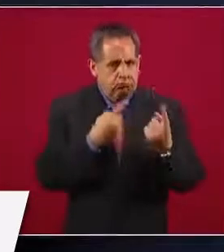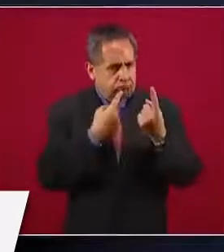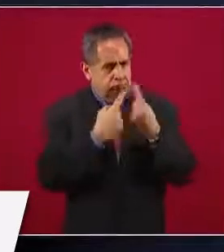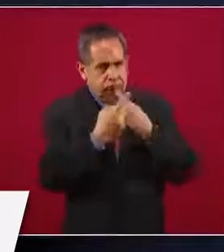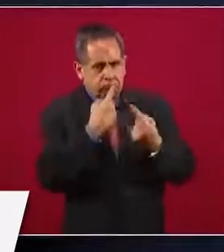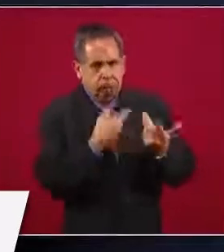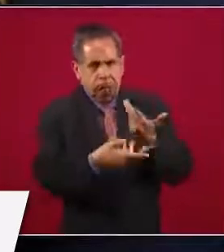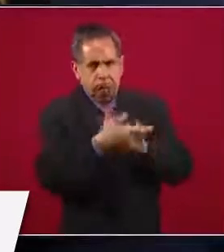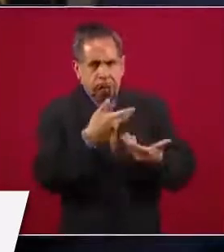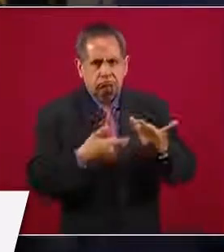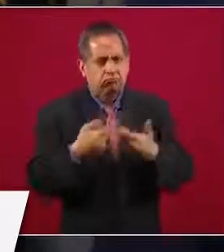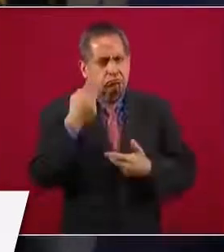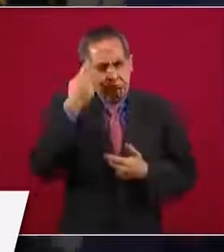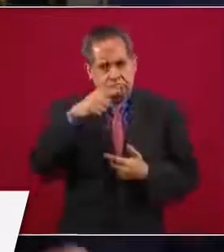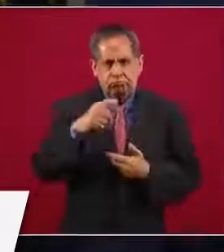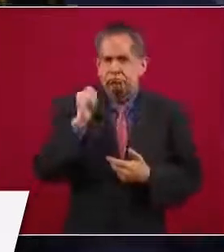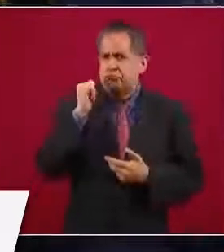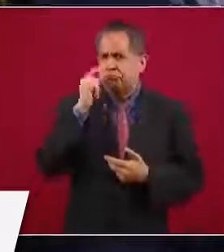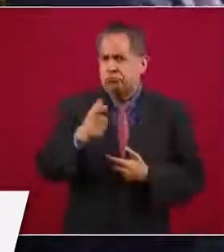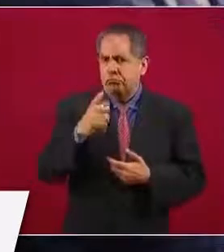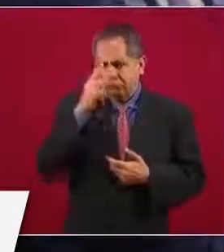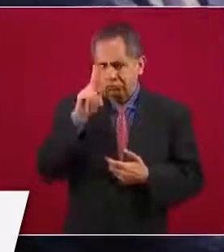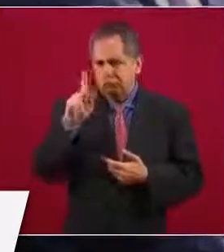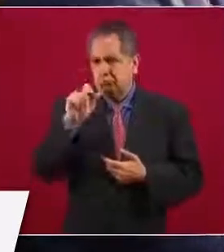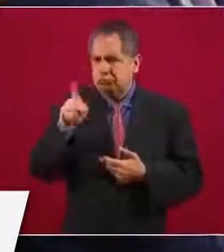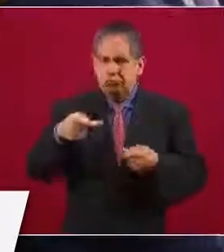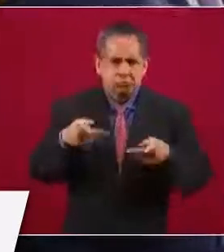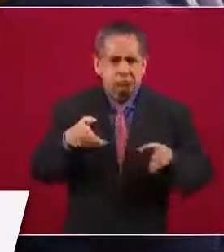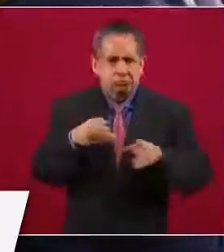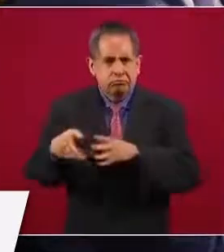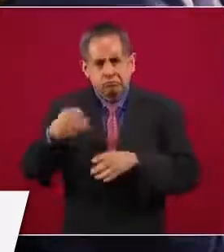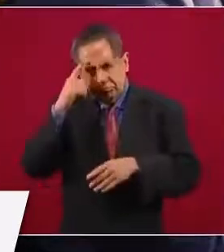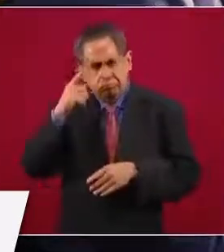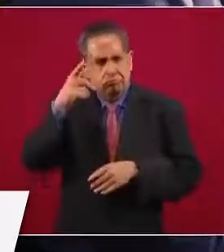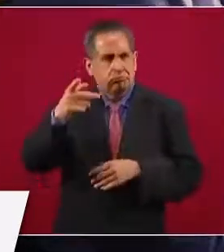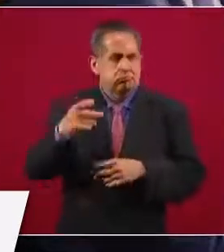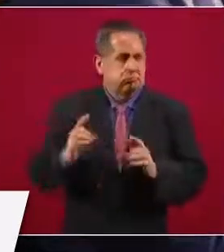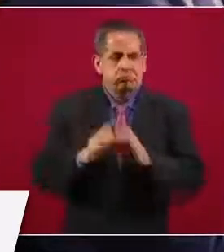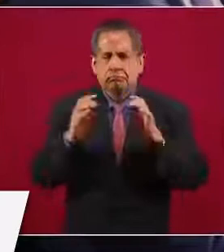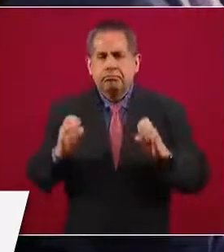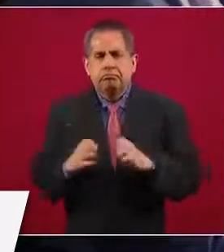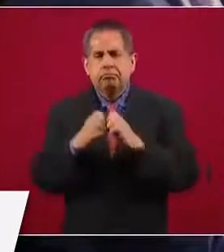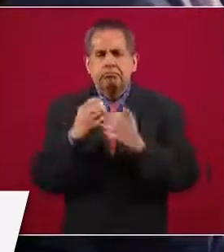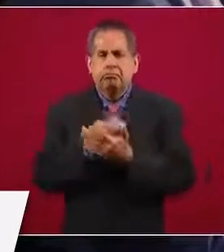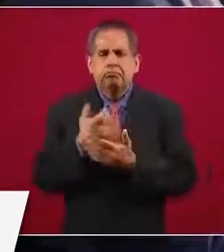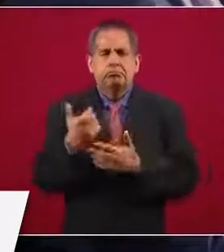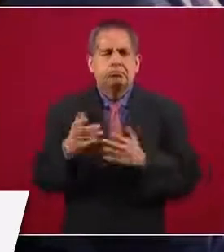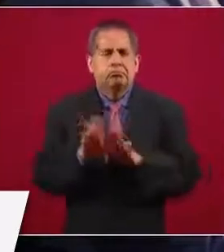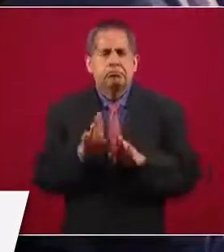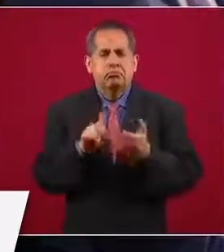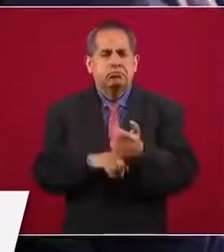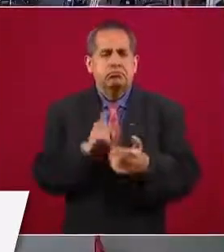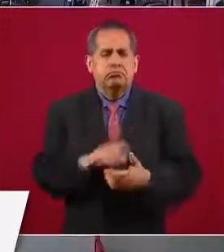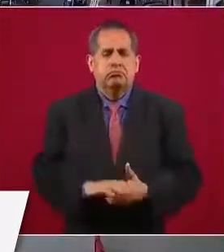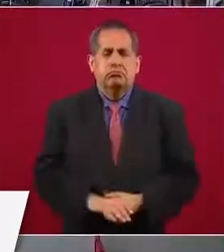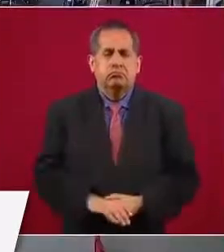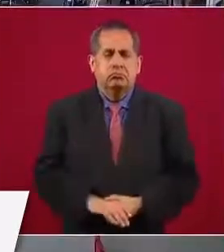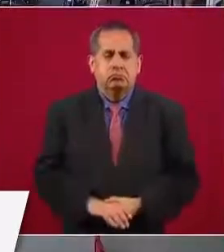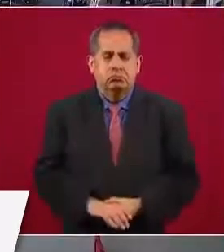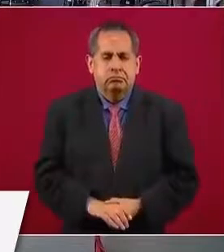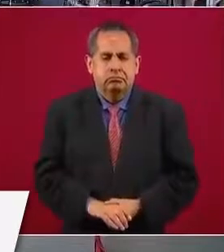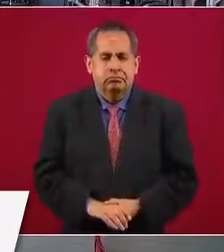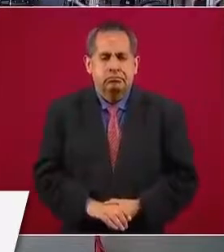sobre todo para algún tipo de plan de contingencia económica si vamos van a realizar estos encuentros si no